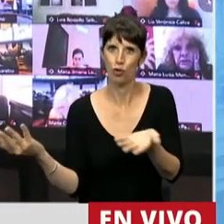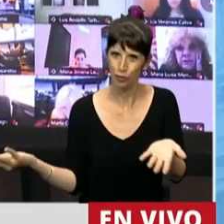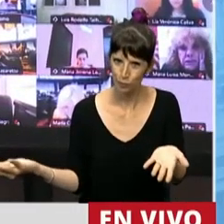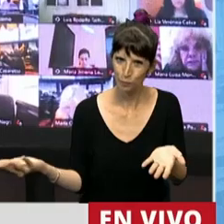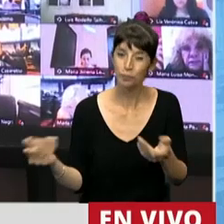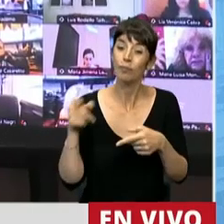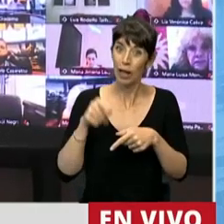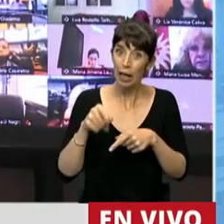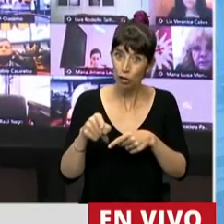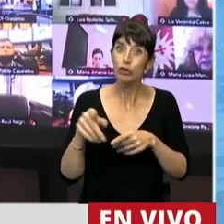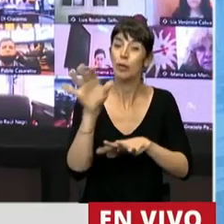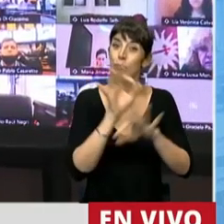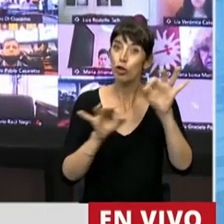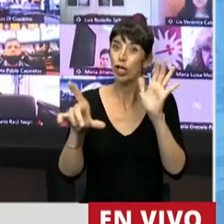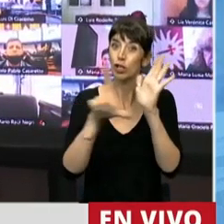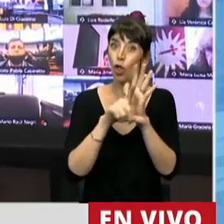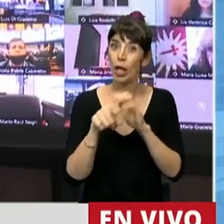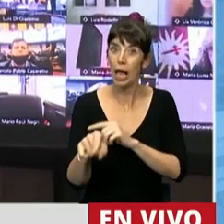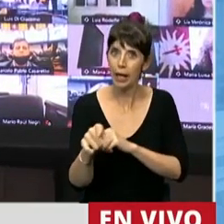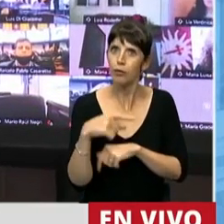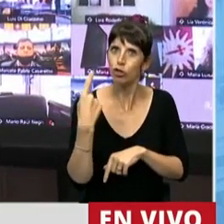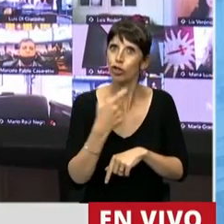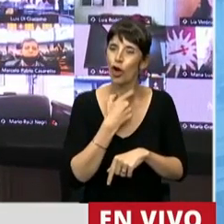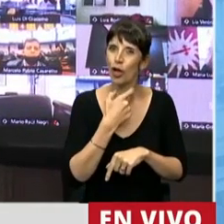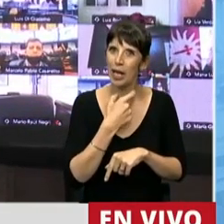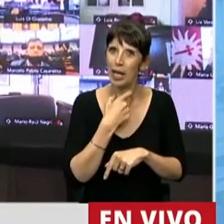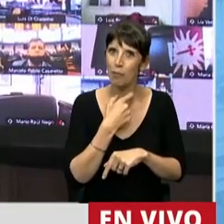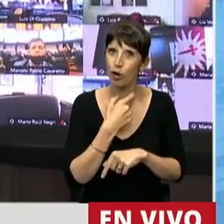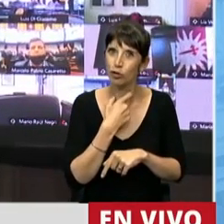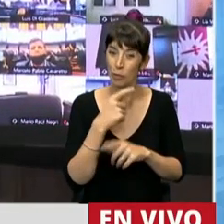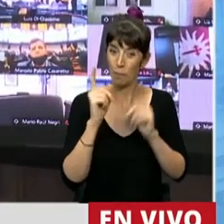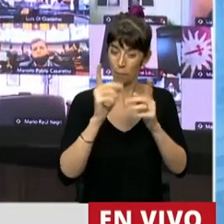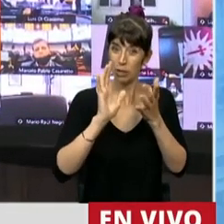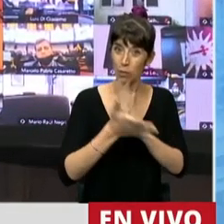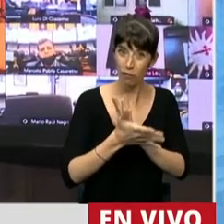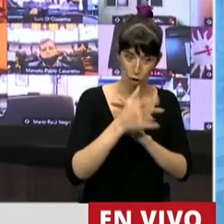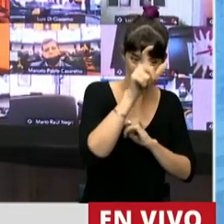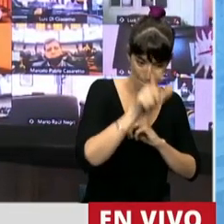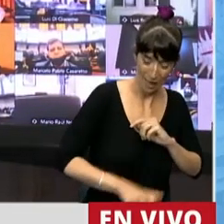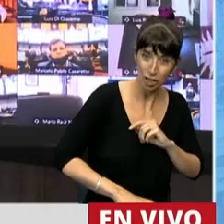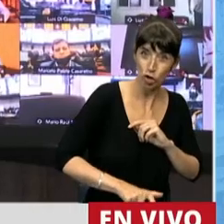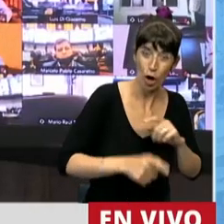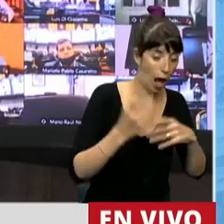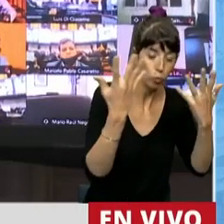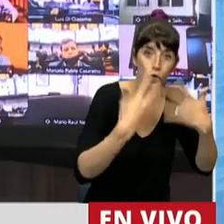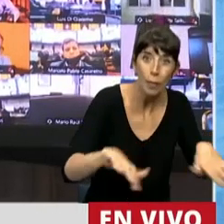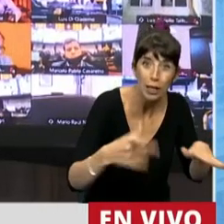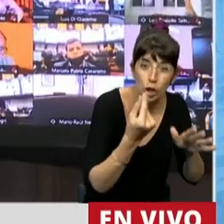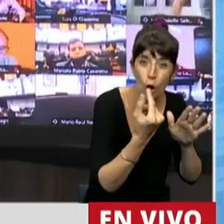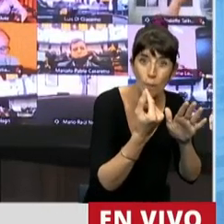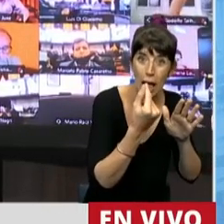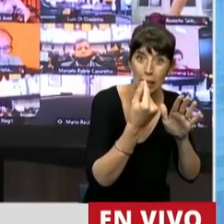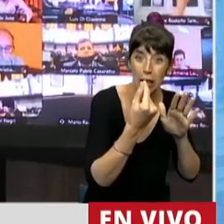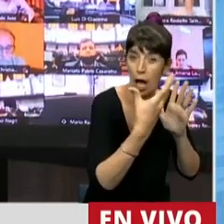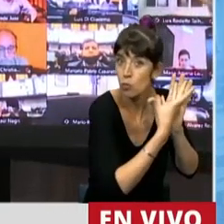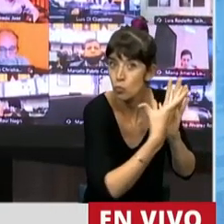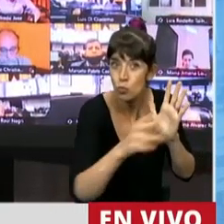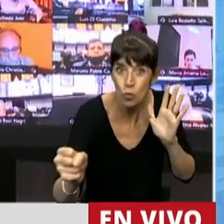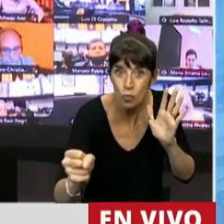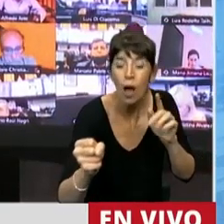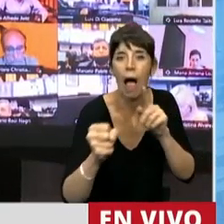que estamos proponiendo en este proyecto es que así como se le debita a los clientes en forma automática, se le acredite a los